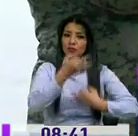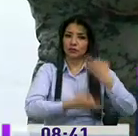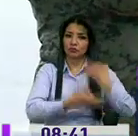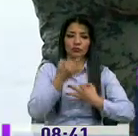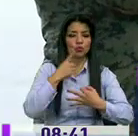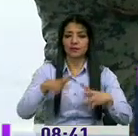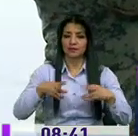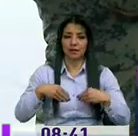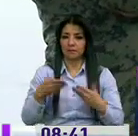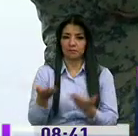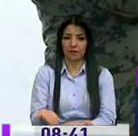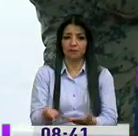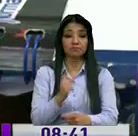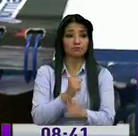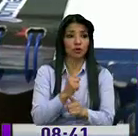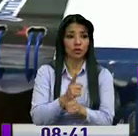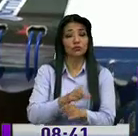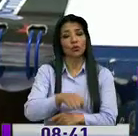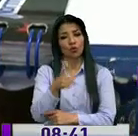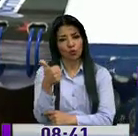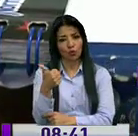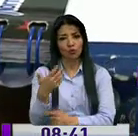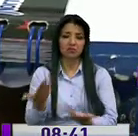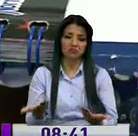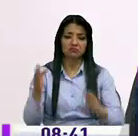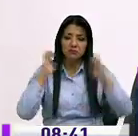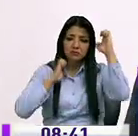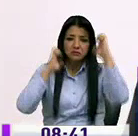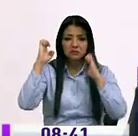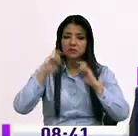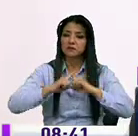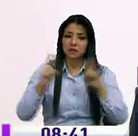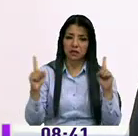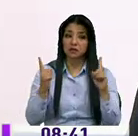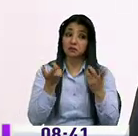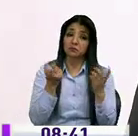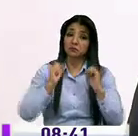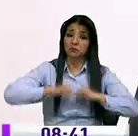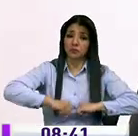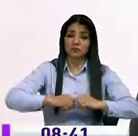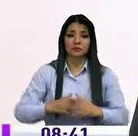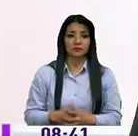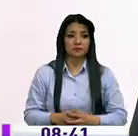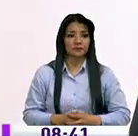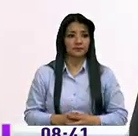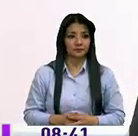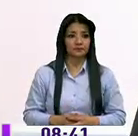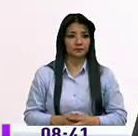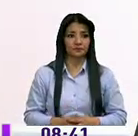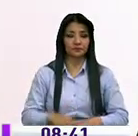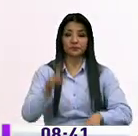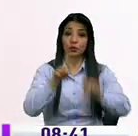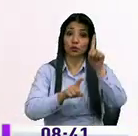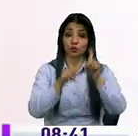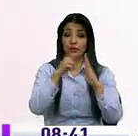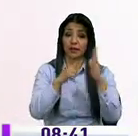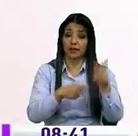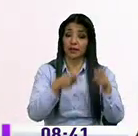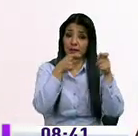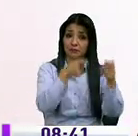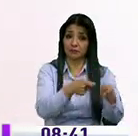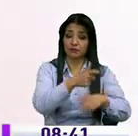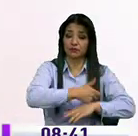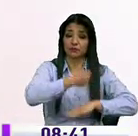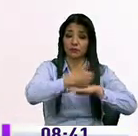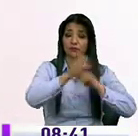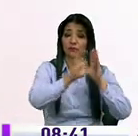pedido, ante lo cual analizan nuevas estrategias. Bueno, vamos a enviar a consulta el reglamento a la